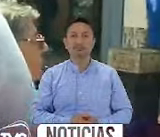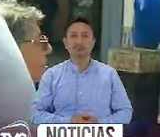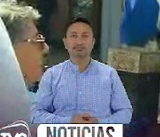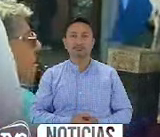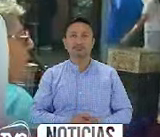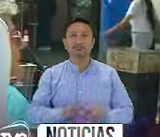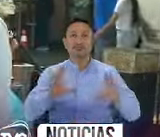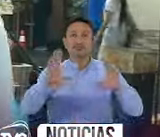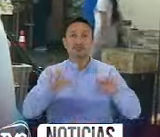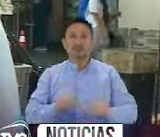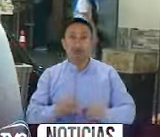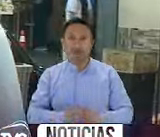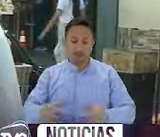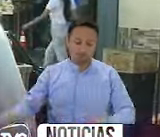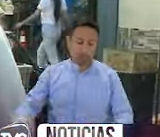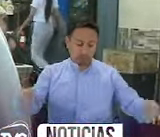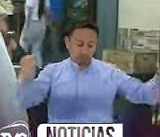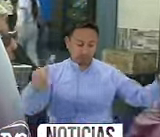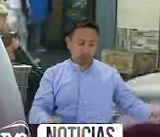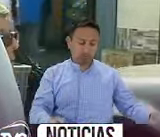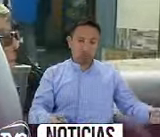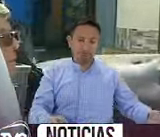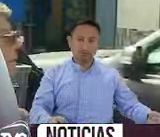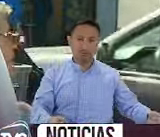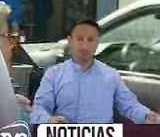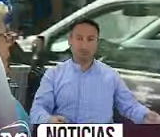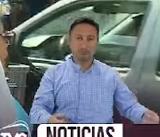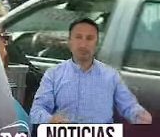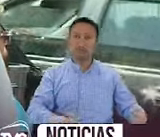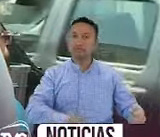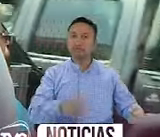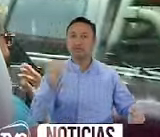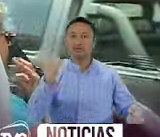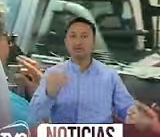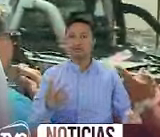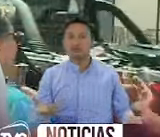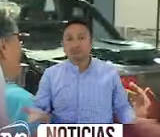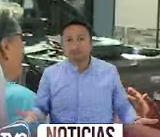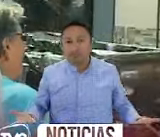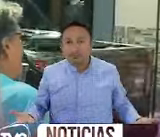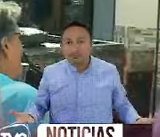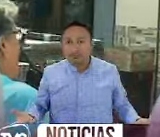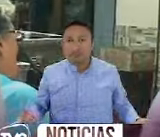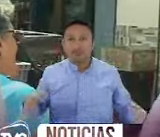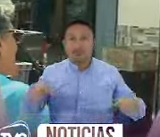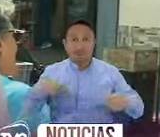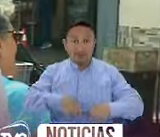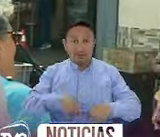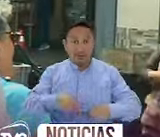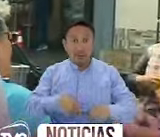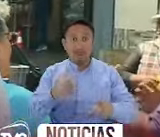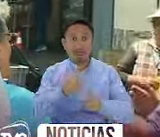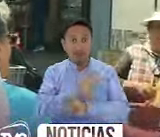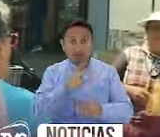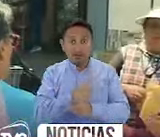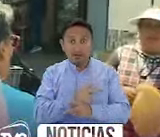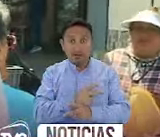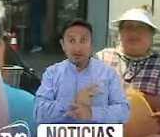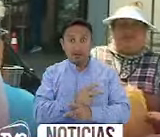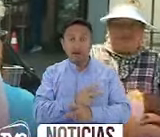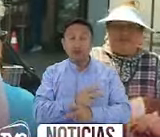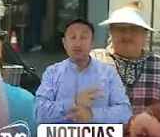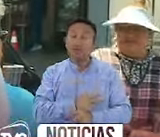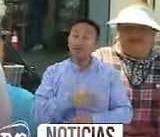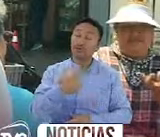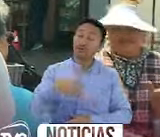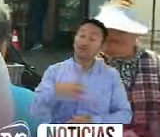y le cargan en el carro. O sea, la inseguridad de acá es muy mala, no tenemos quien